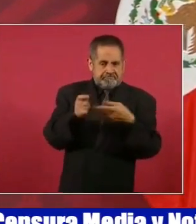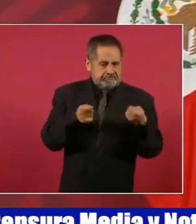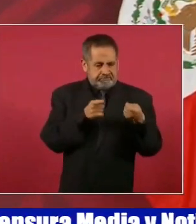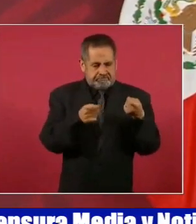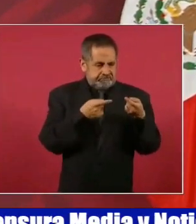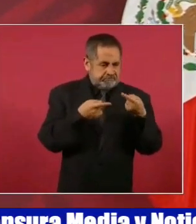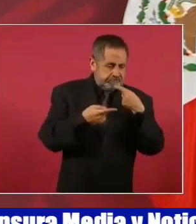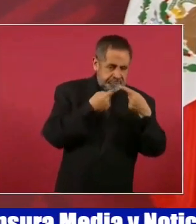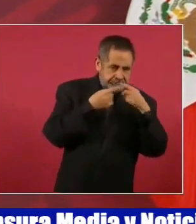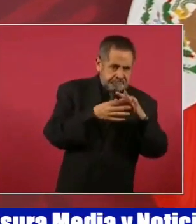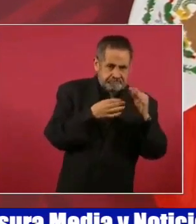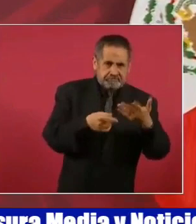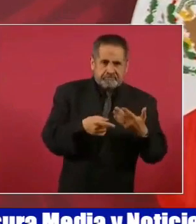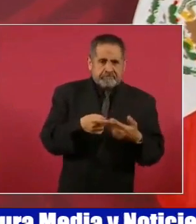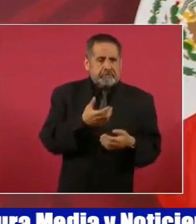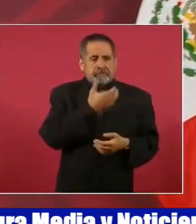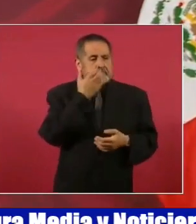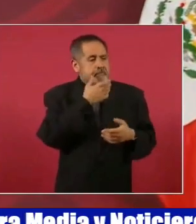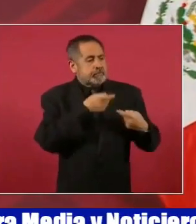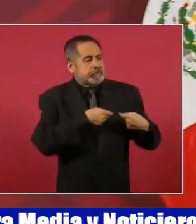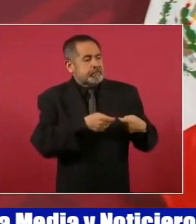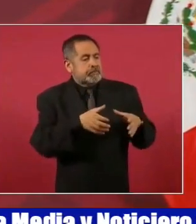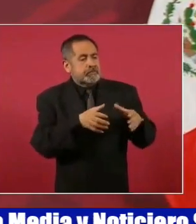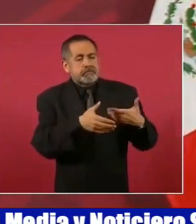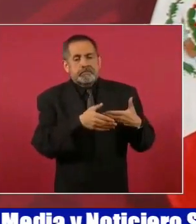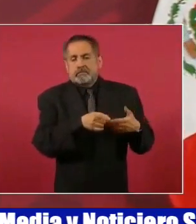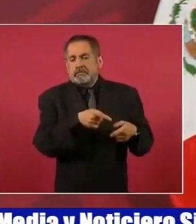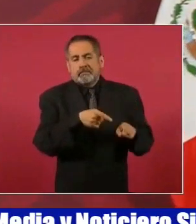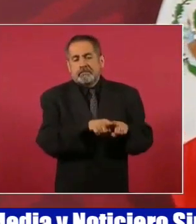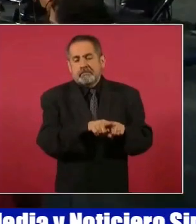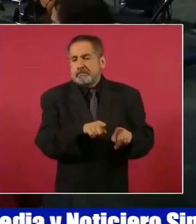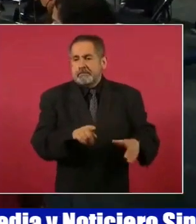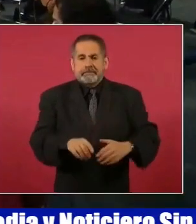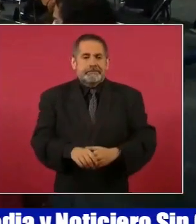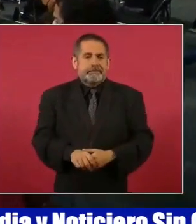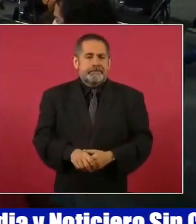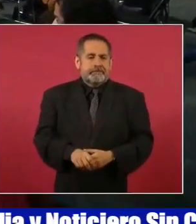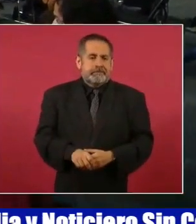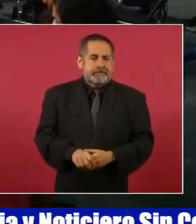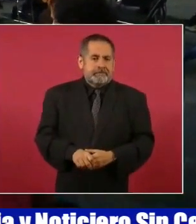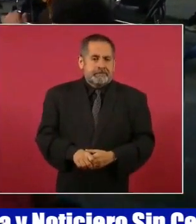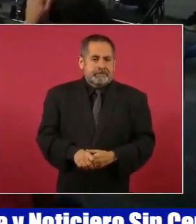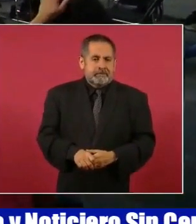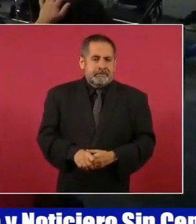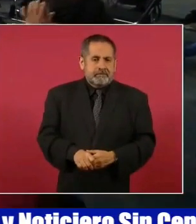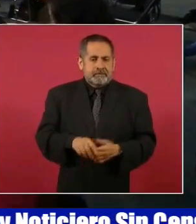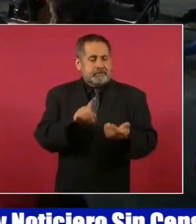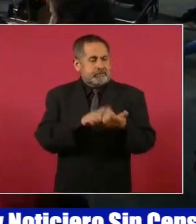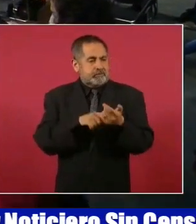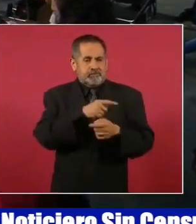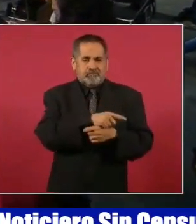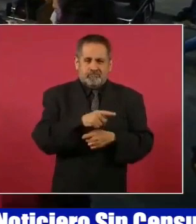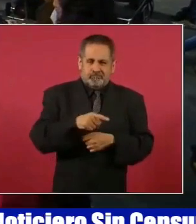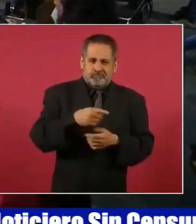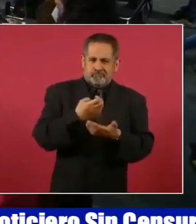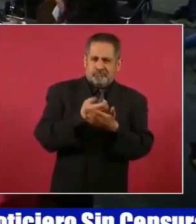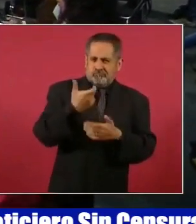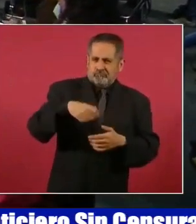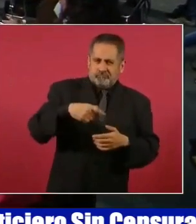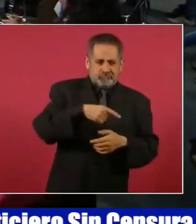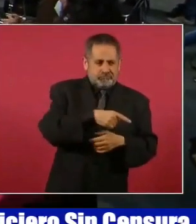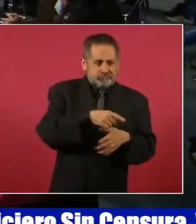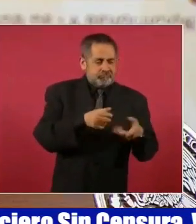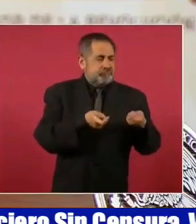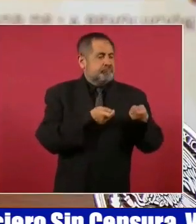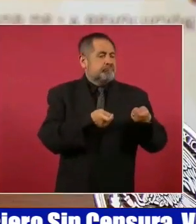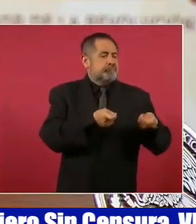costo de ese rescate a todo el pueblo, porque ese rescate, entre comillas, además, se paga todavía con dinero público y es una